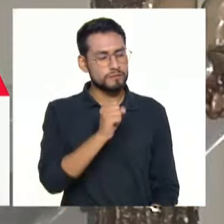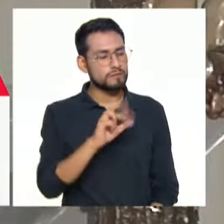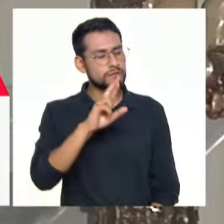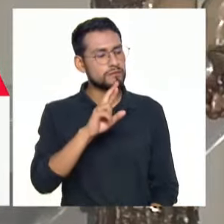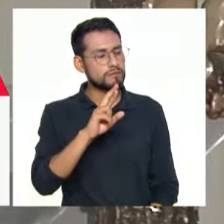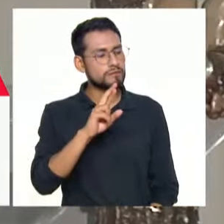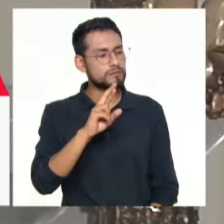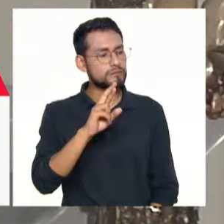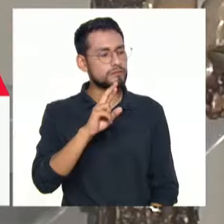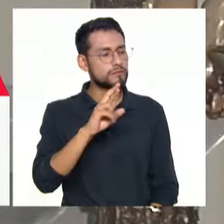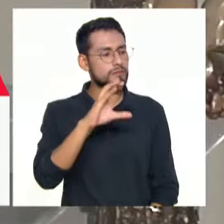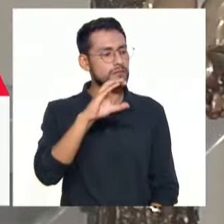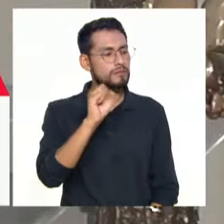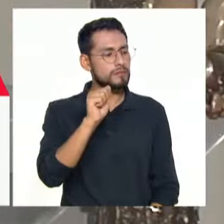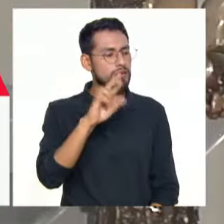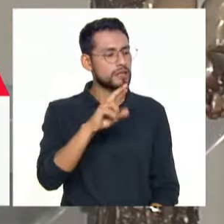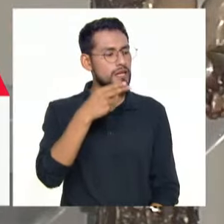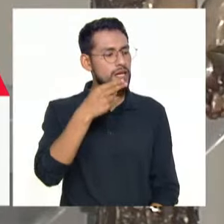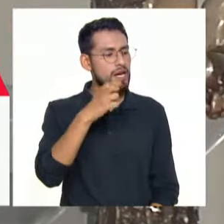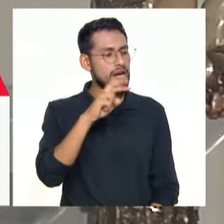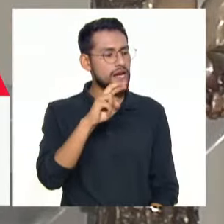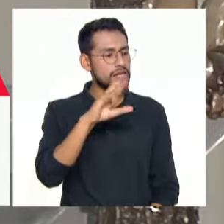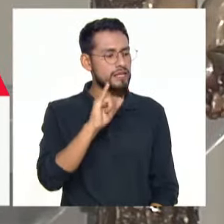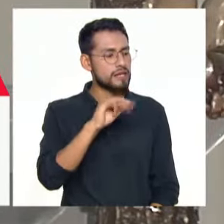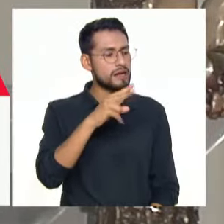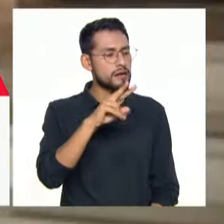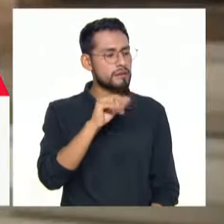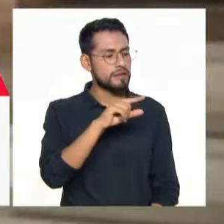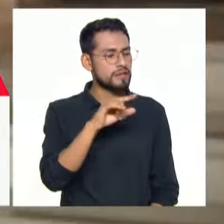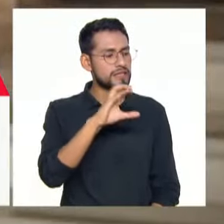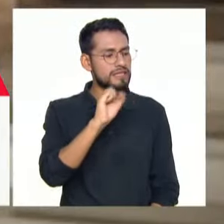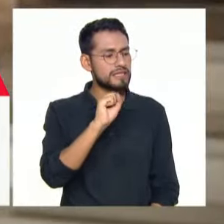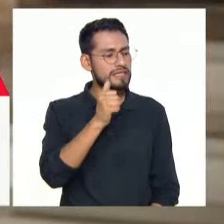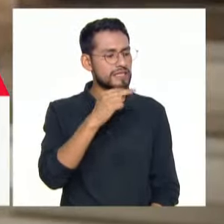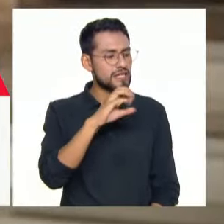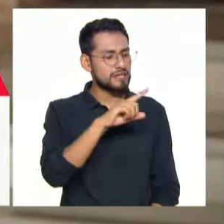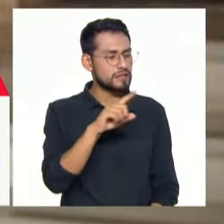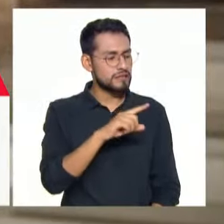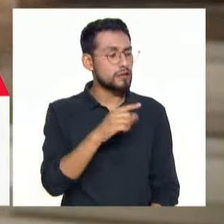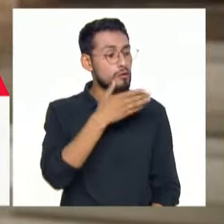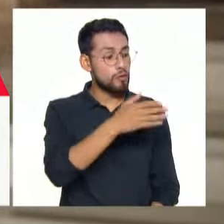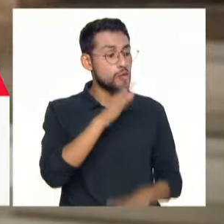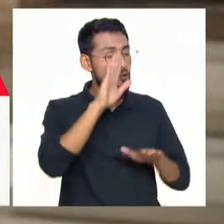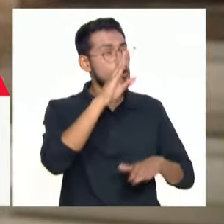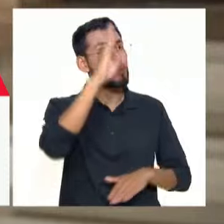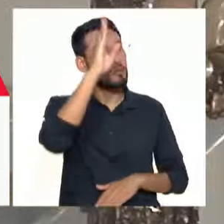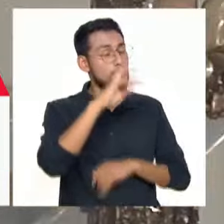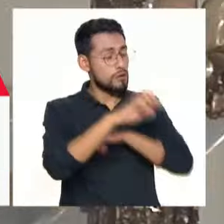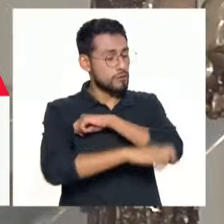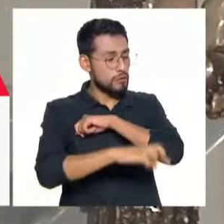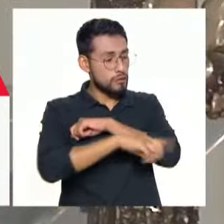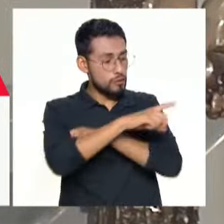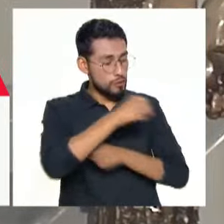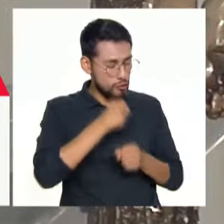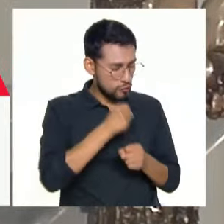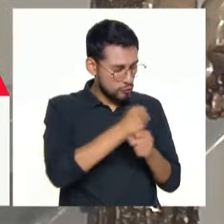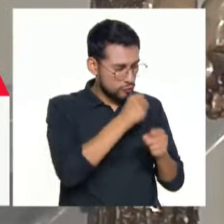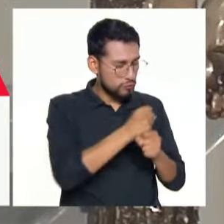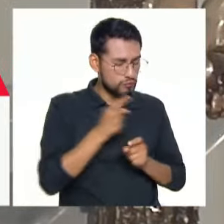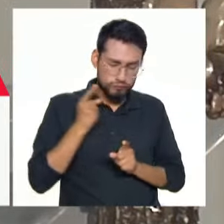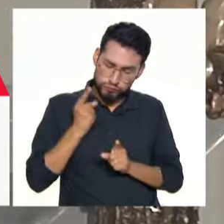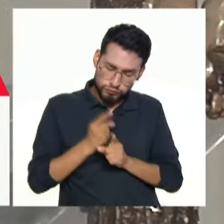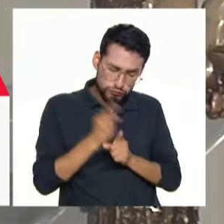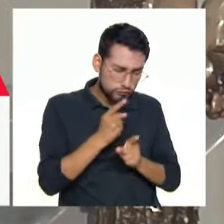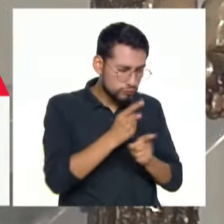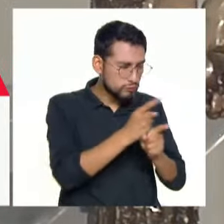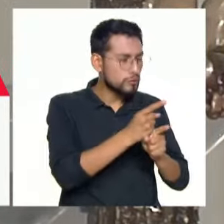Señor César Henry Vázquez Sánchez, ¿jura usted por Dios y la patria desempeñar